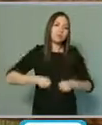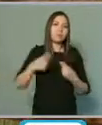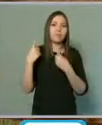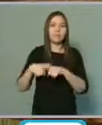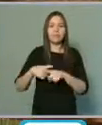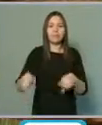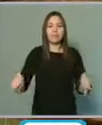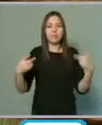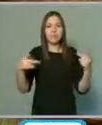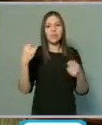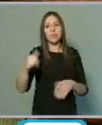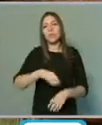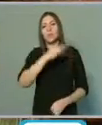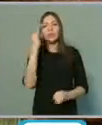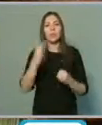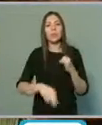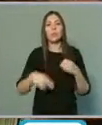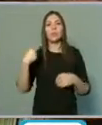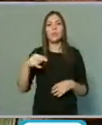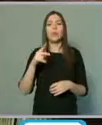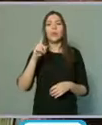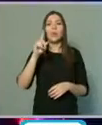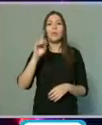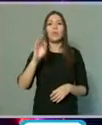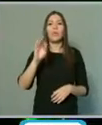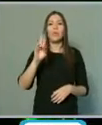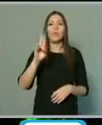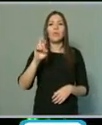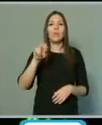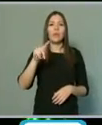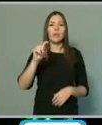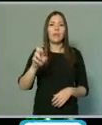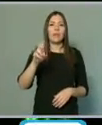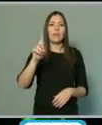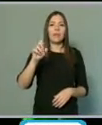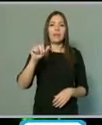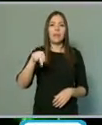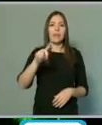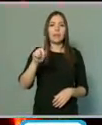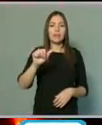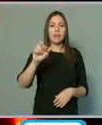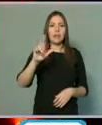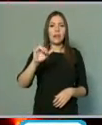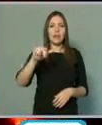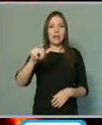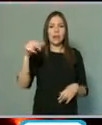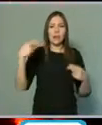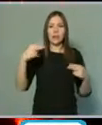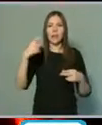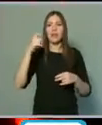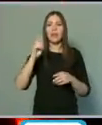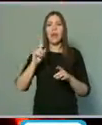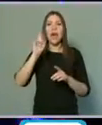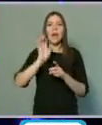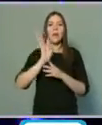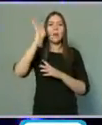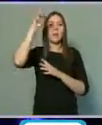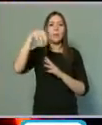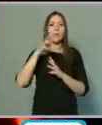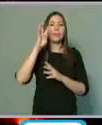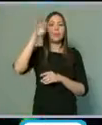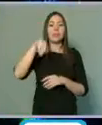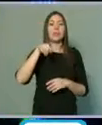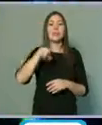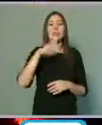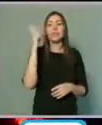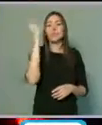la Fuente Danzarina, que es un espectáculo que hacen. Obviamente es un pueblito bastante turístico, como lo hemos visto. Muy colorido por lo que Fíjate